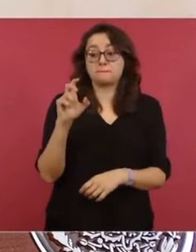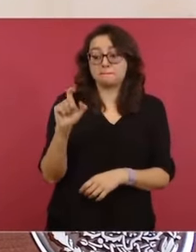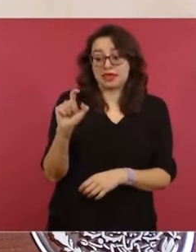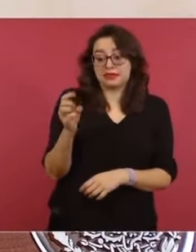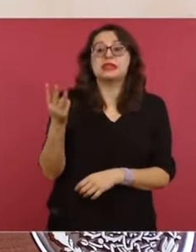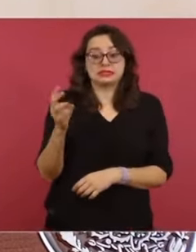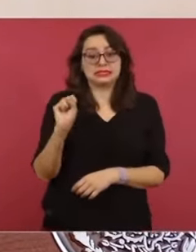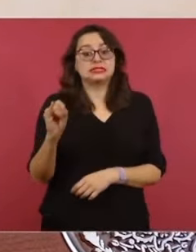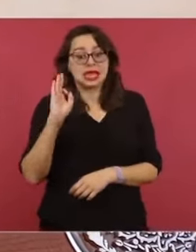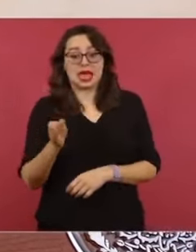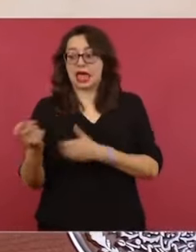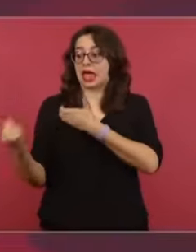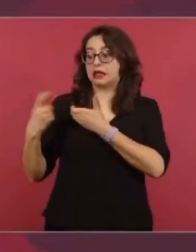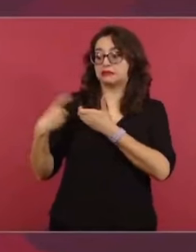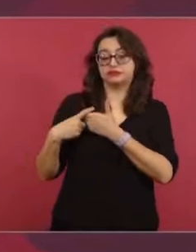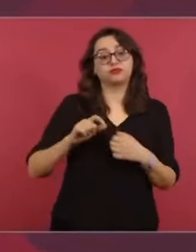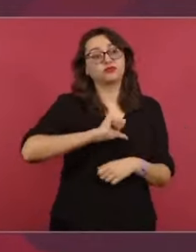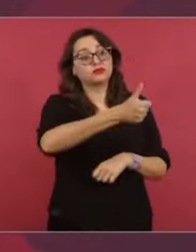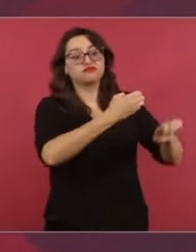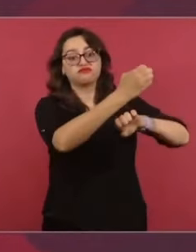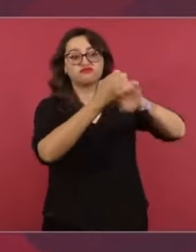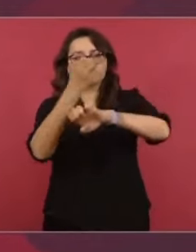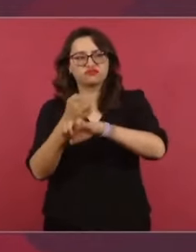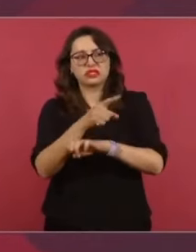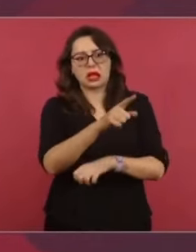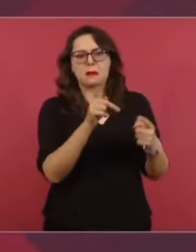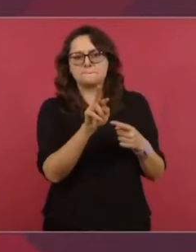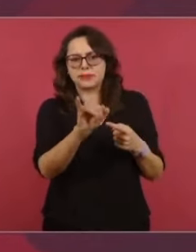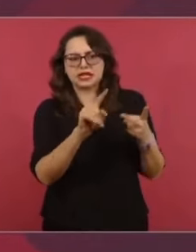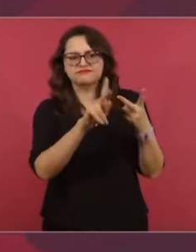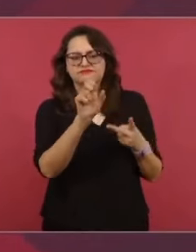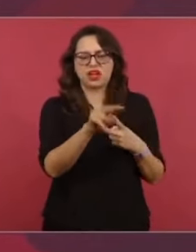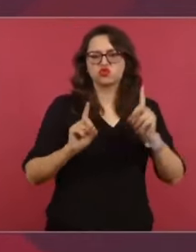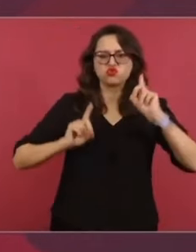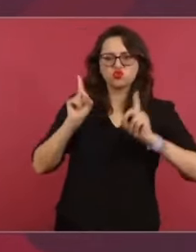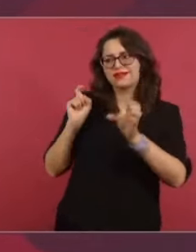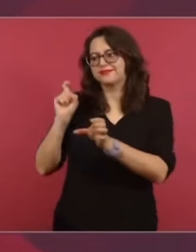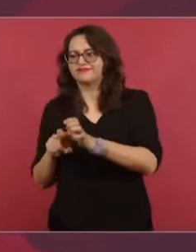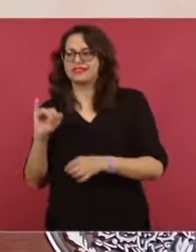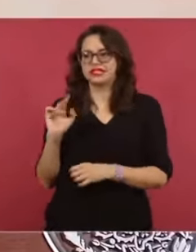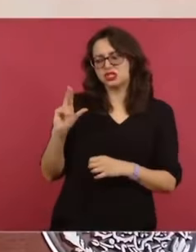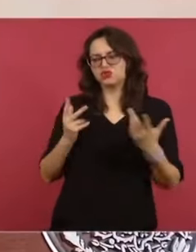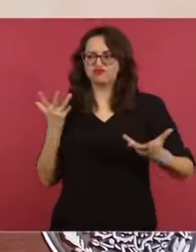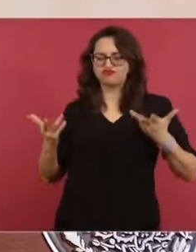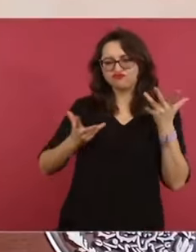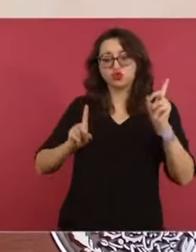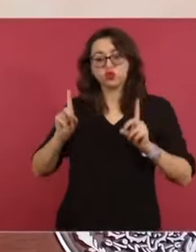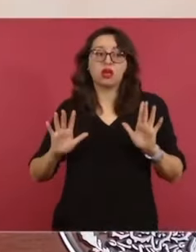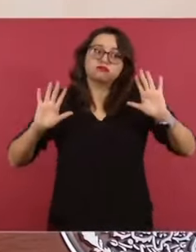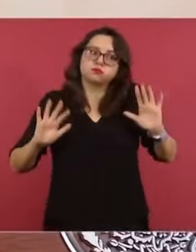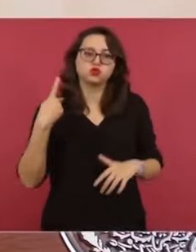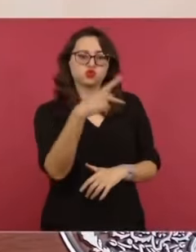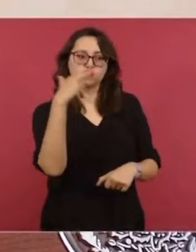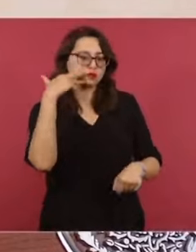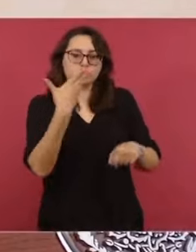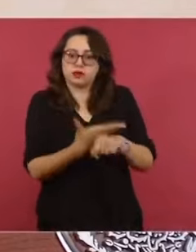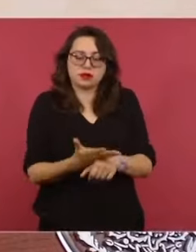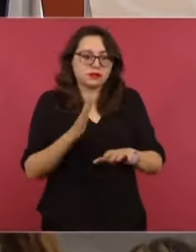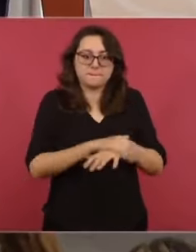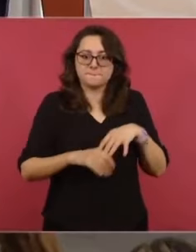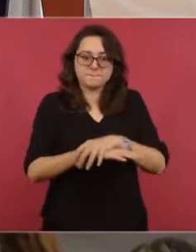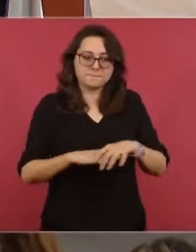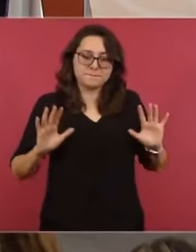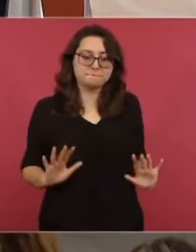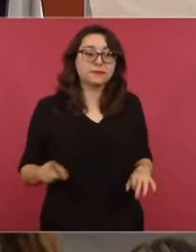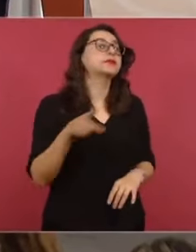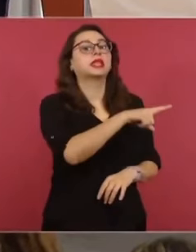todavía del Pri y del pan gobiernos del Pri y del pan que están pensándolo y que ojalá y se este adhieran eh